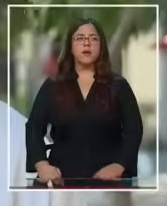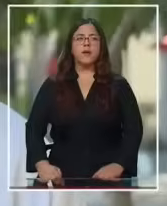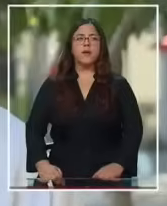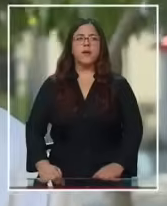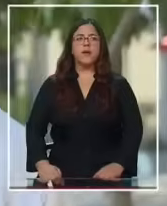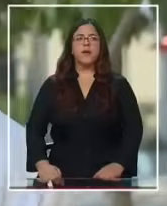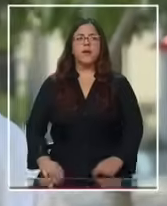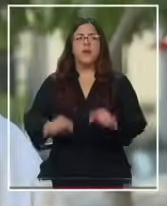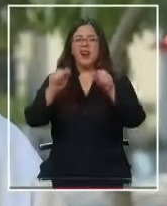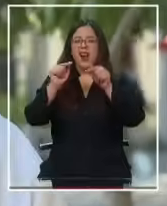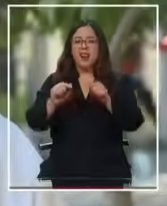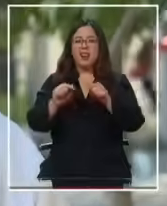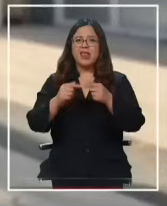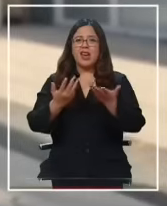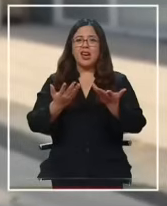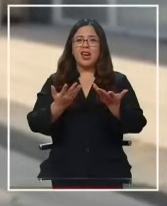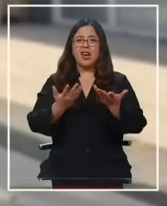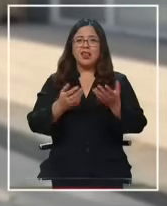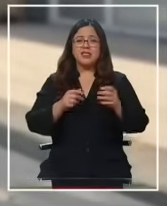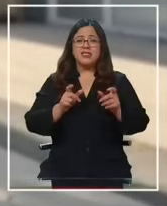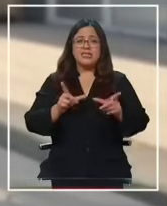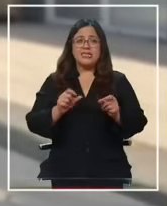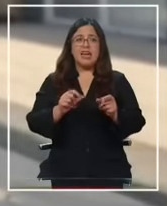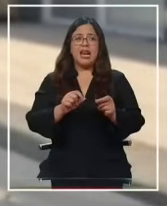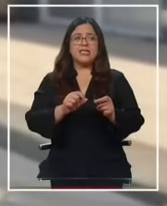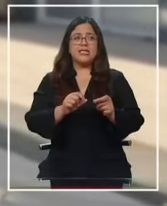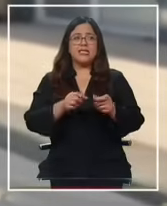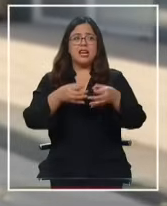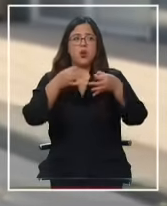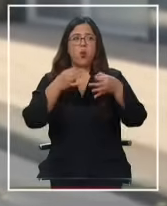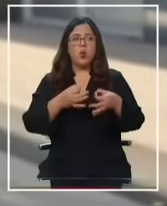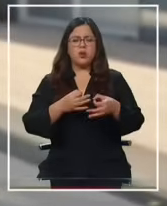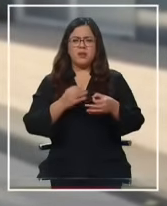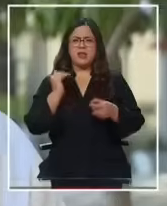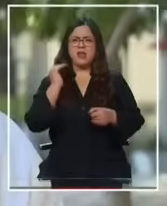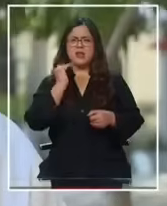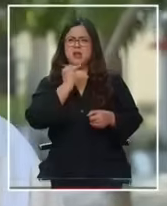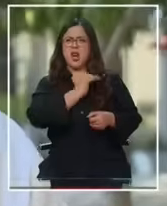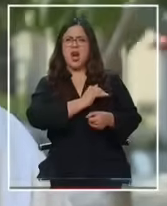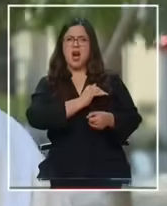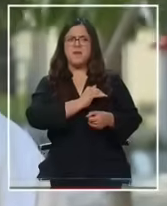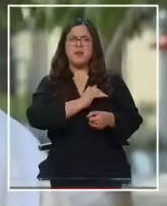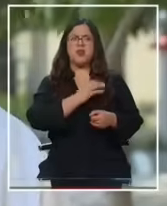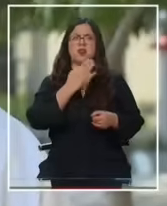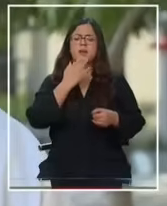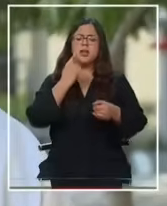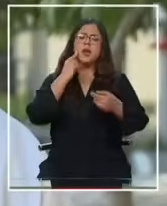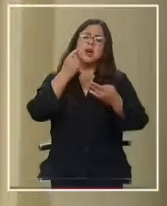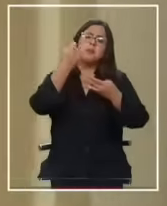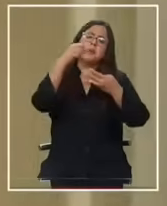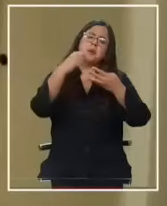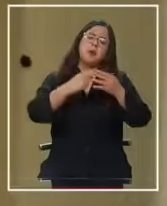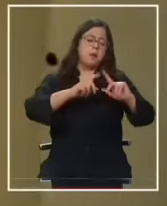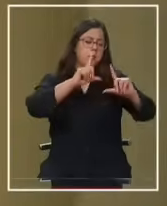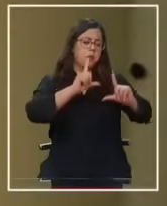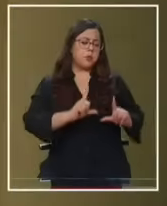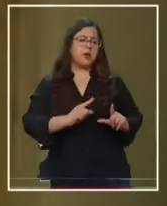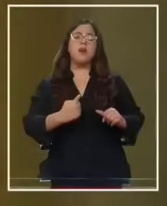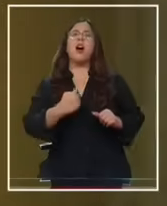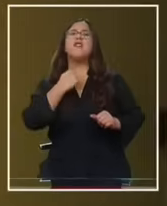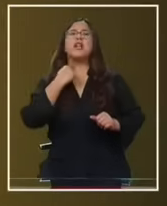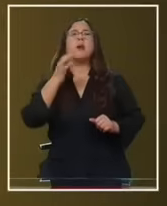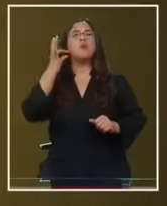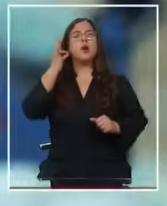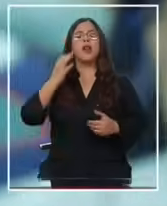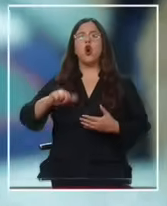es una variedad de rápido crecimiento que puede aparecer rápidamente, incluso entre controles mamográficos. Ataca principalmente